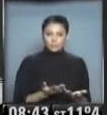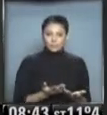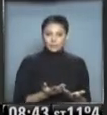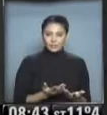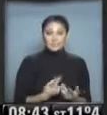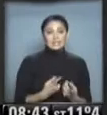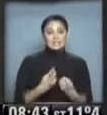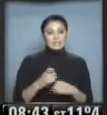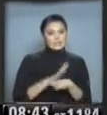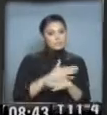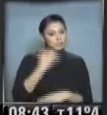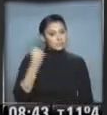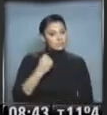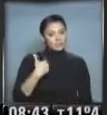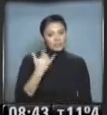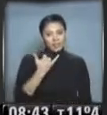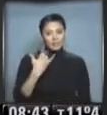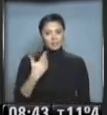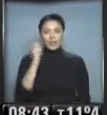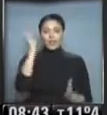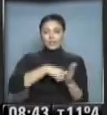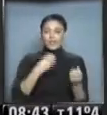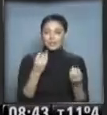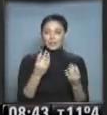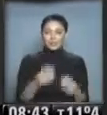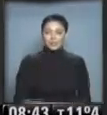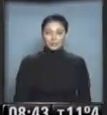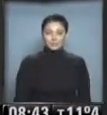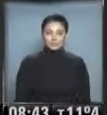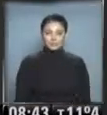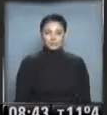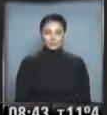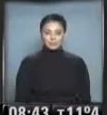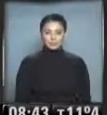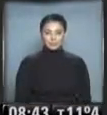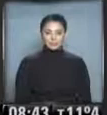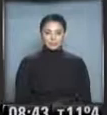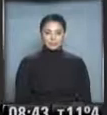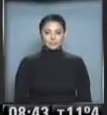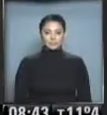se necesitan actores grosos y los tenemos, los pudo contratar muy bien. A sus órdenes, hasta luego, gracias.